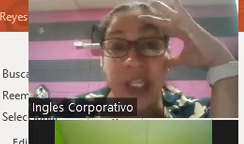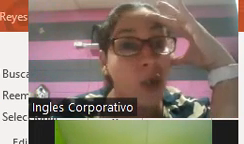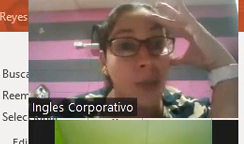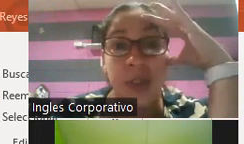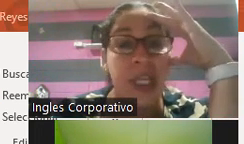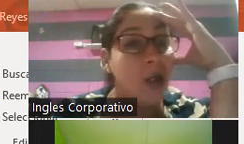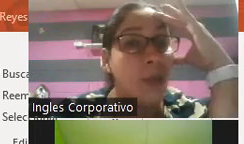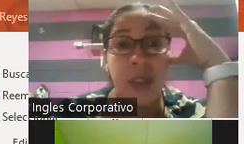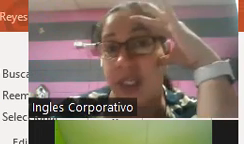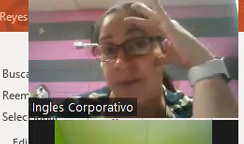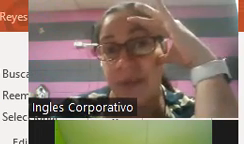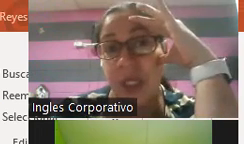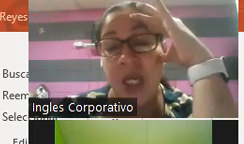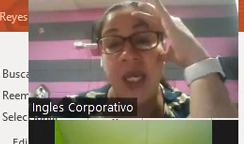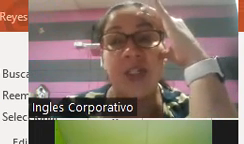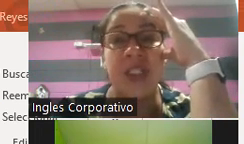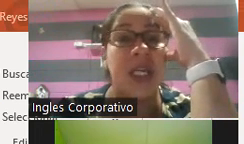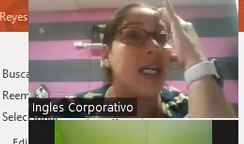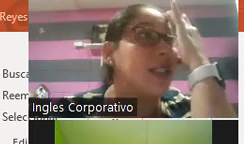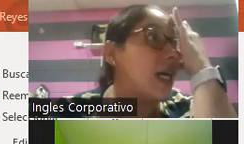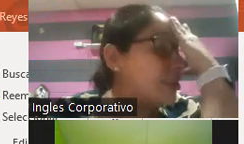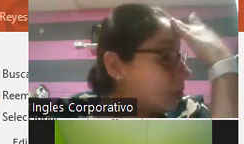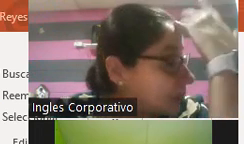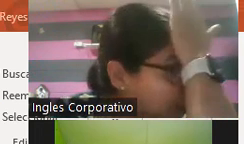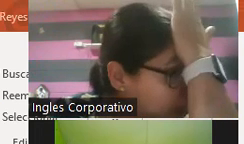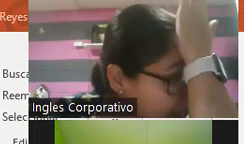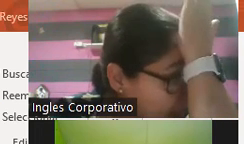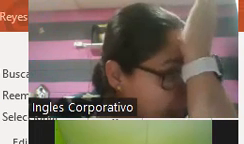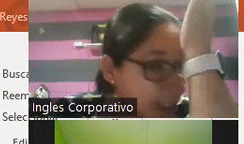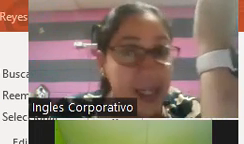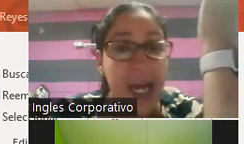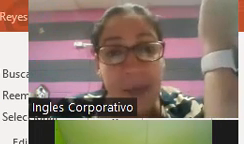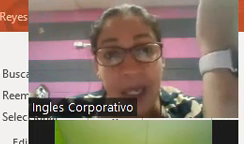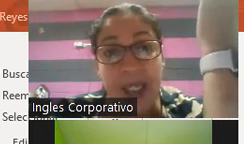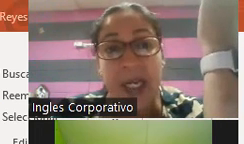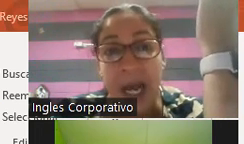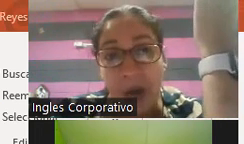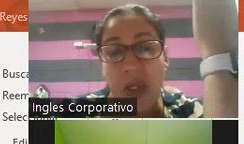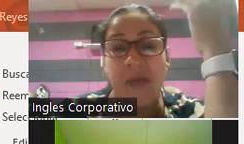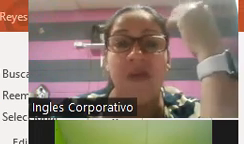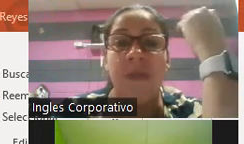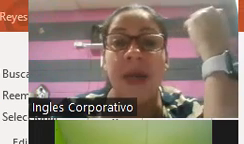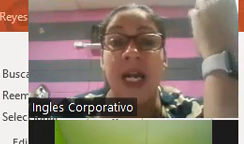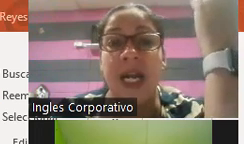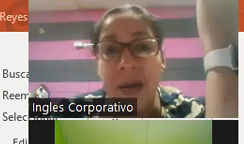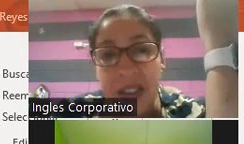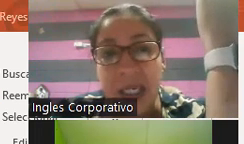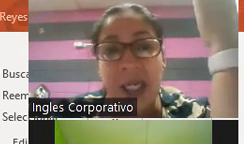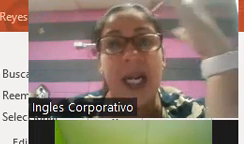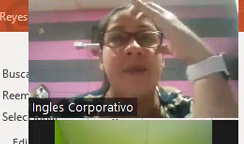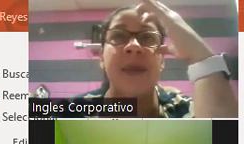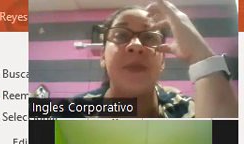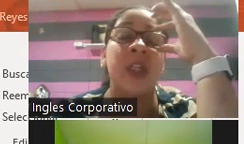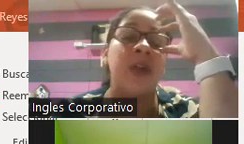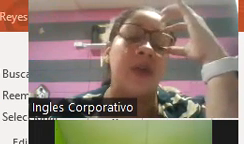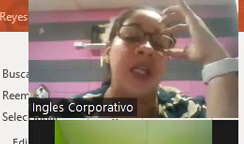podía no podía no podía entonces gracias a Dios me acordé que andaba el iPad en el carro y me voy para el carro a sacar